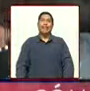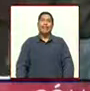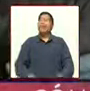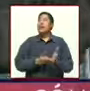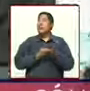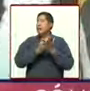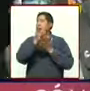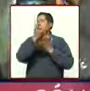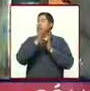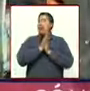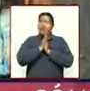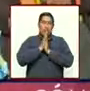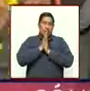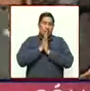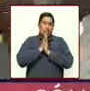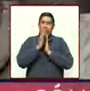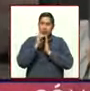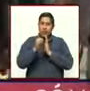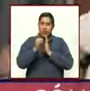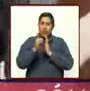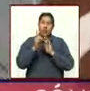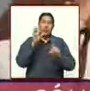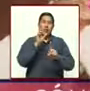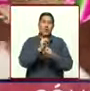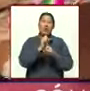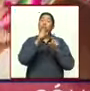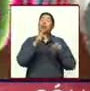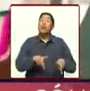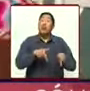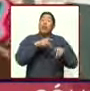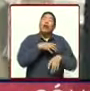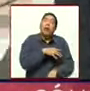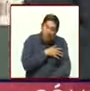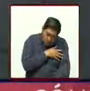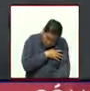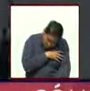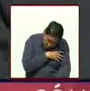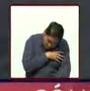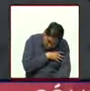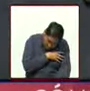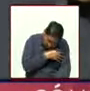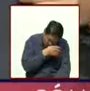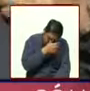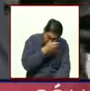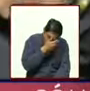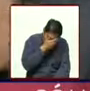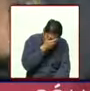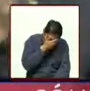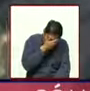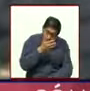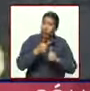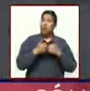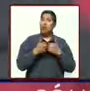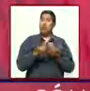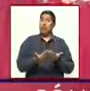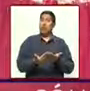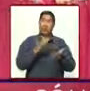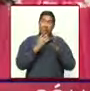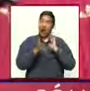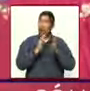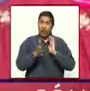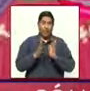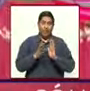Es verdad, usted se puede dar cuenta cuando una persona está con alguna idea en la cabeza. ¿Sabe cómo? Porque van hablando de